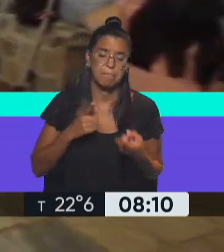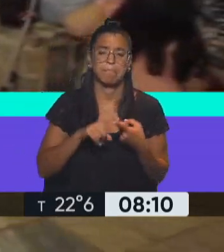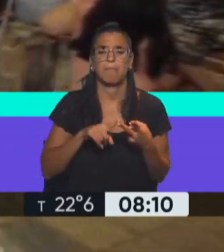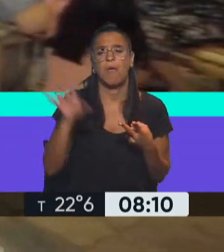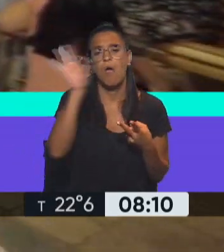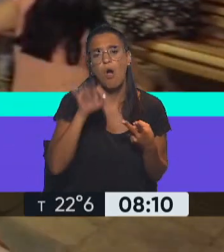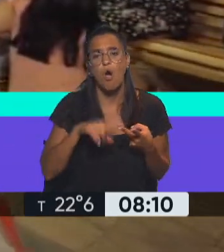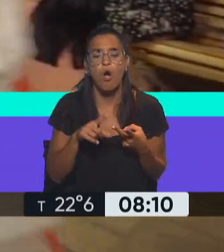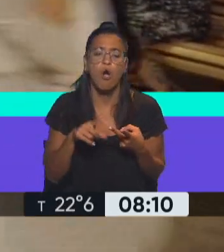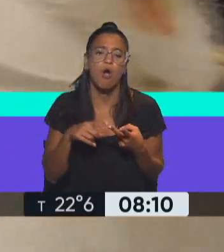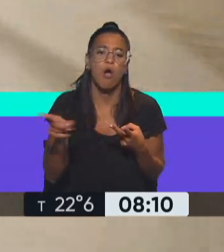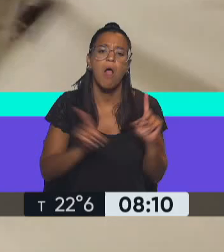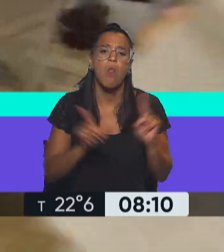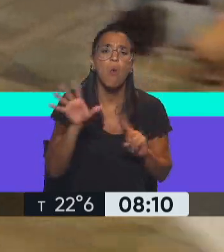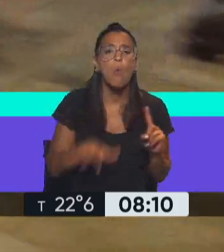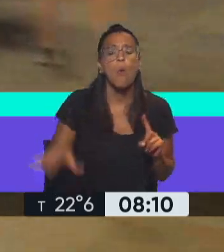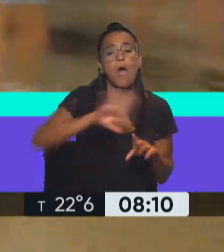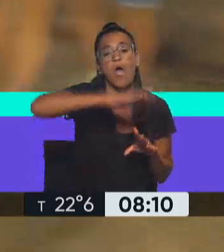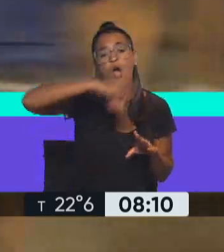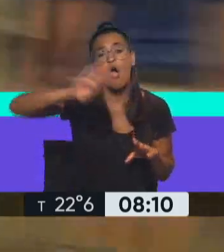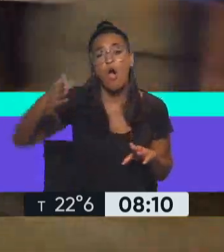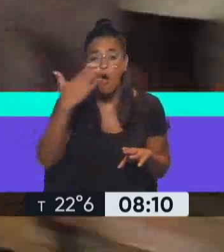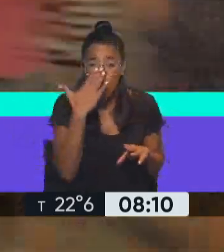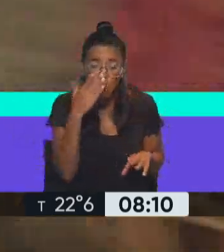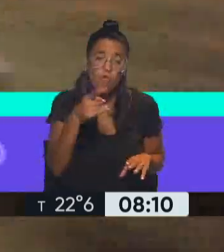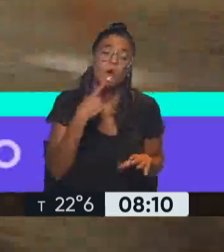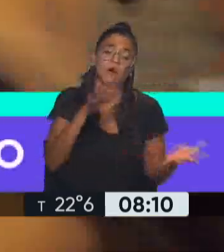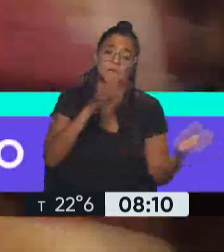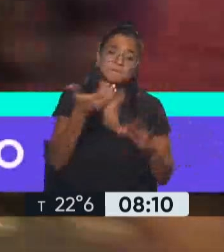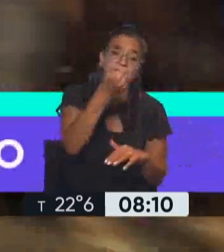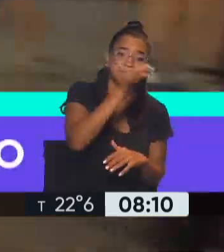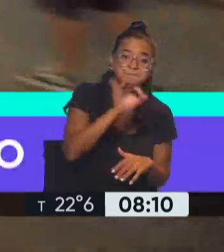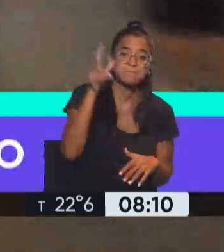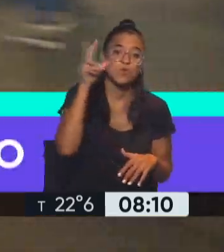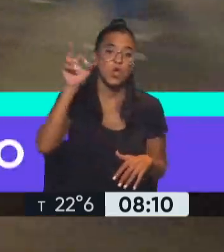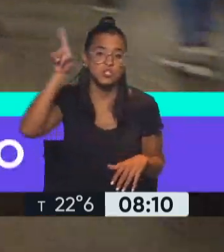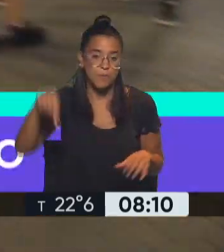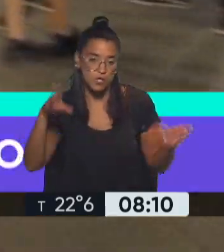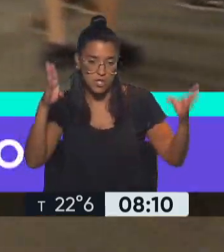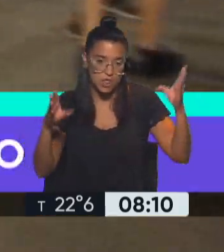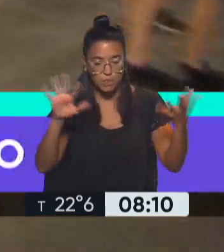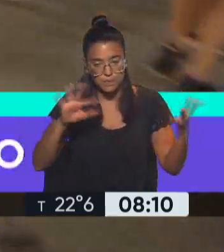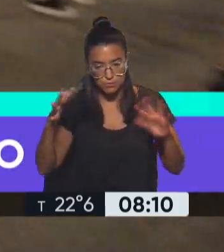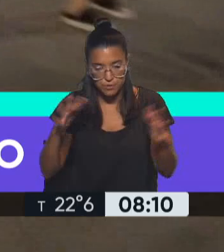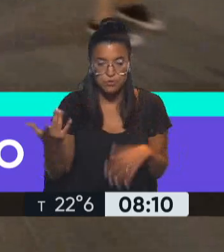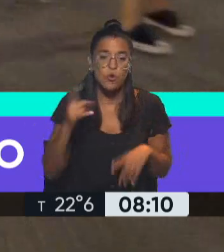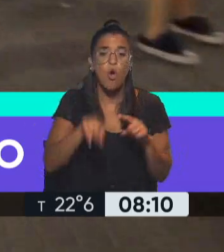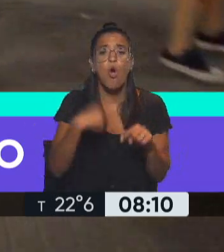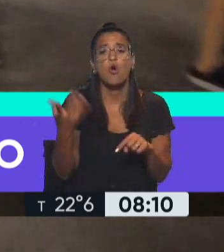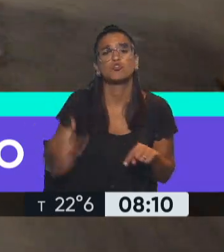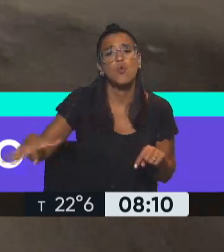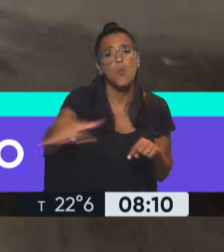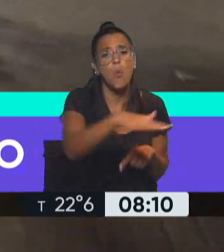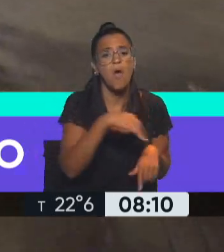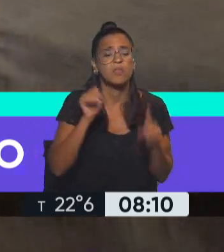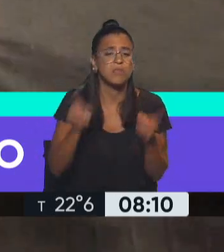podéis llegar a hacer algunas partes de las sierras de córdoba que están rondando entre el 60 y el 80 por ciento y bueno y después otros destinos